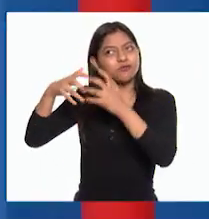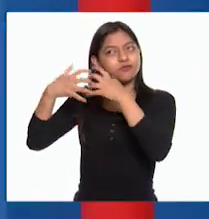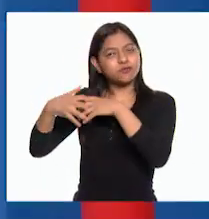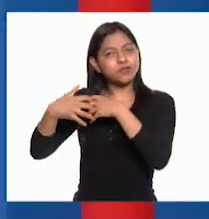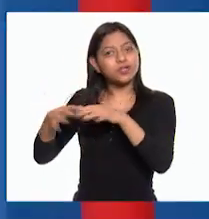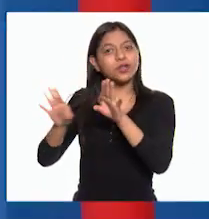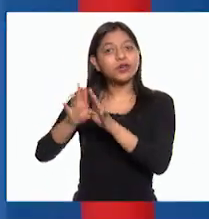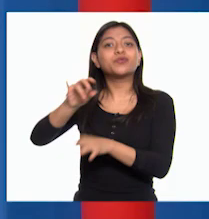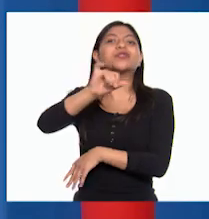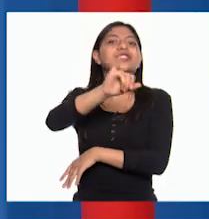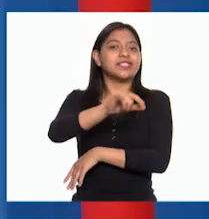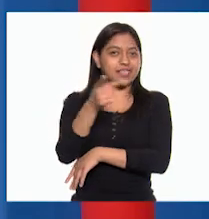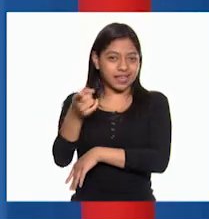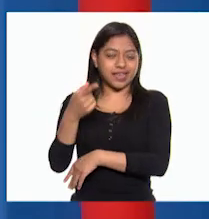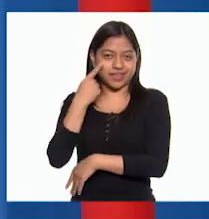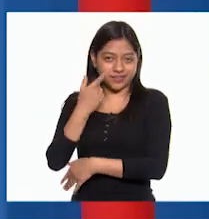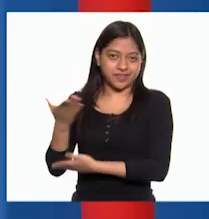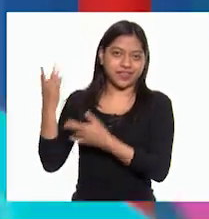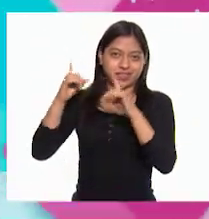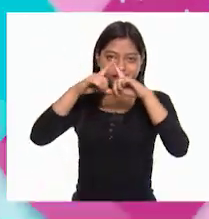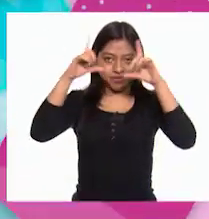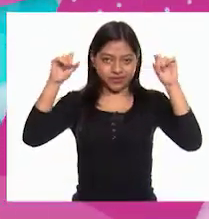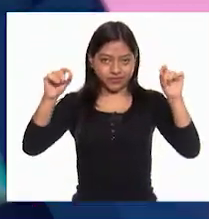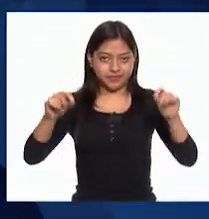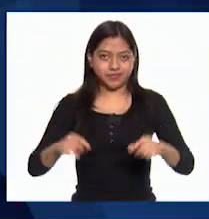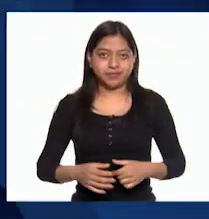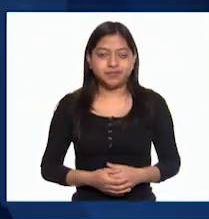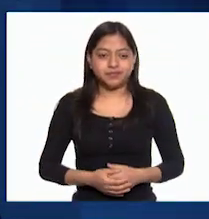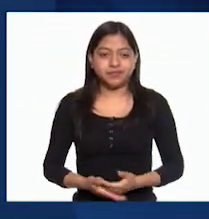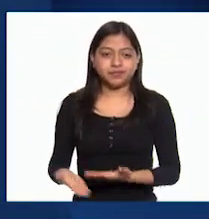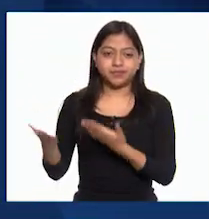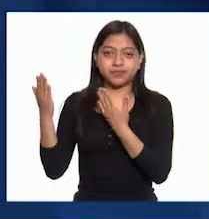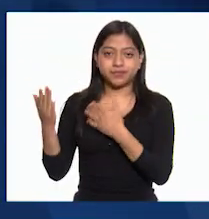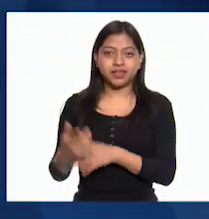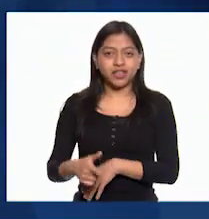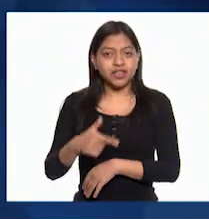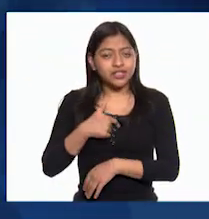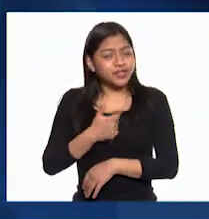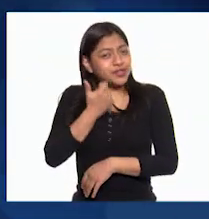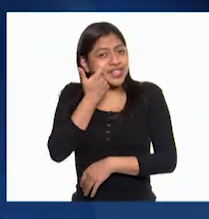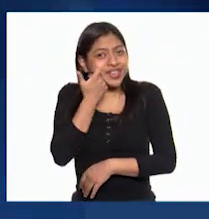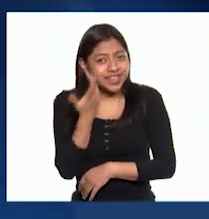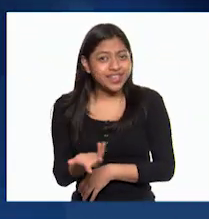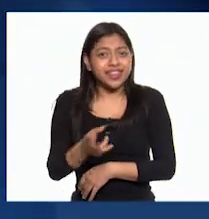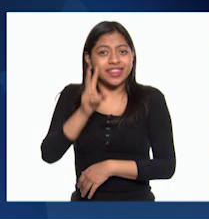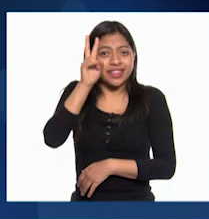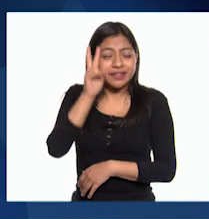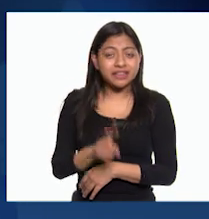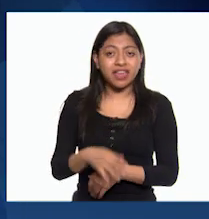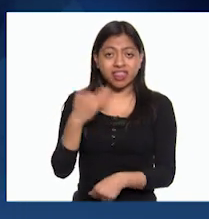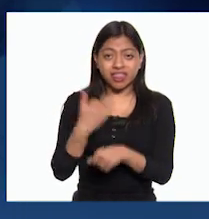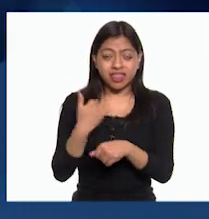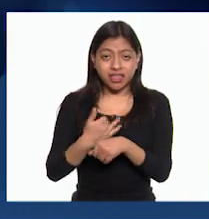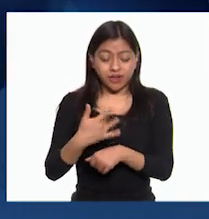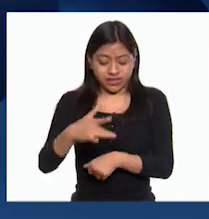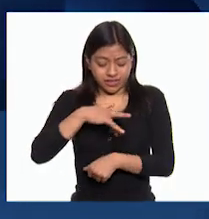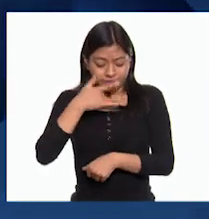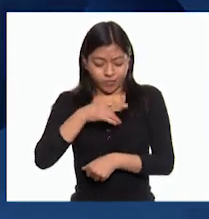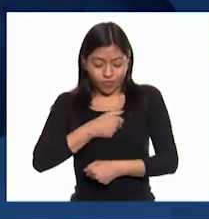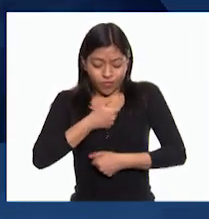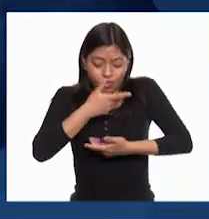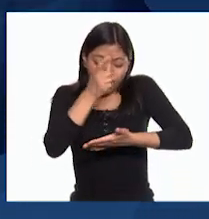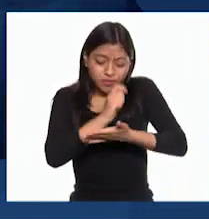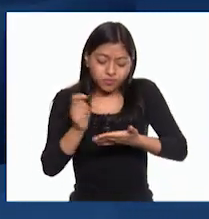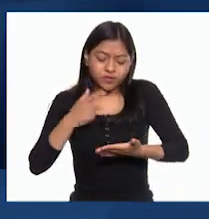Sí, mediante la siguiente estrofa. Este apremio, esta fuga, este cerrar los